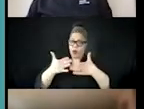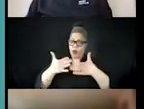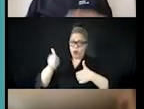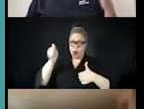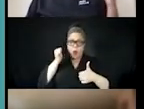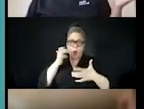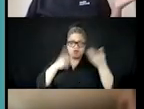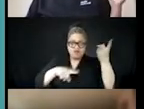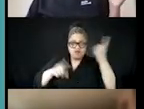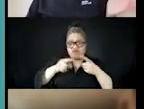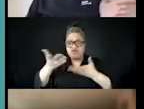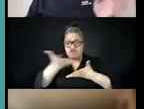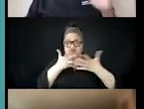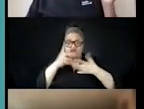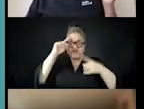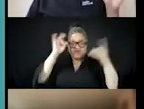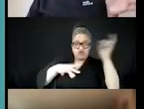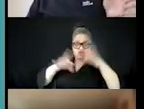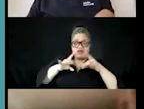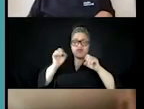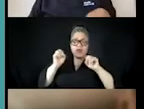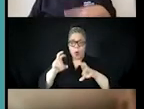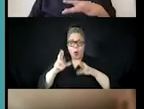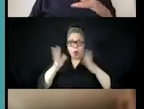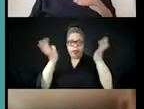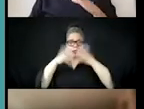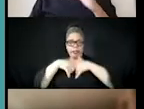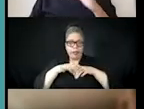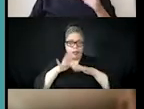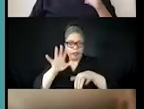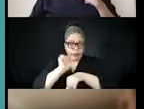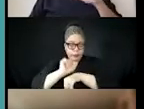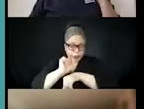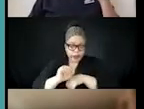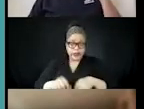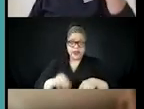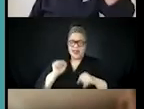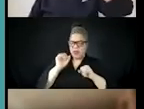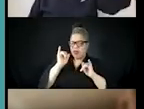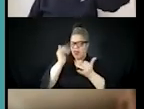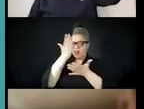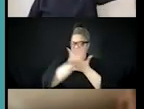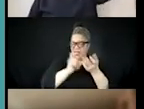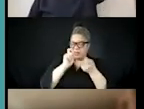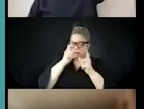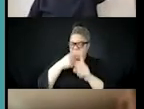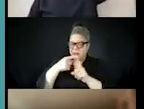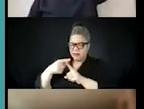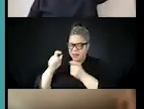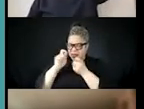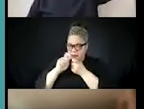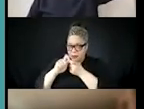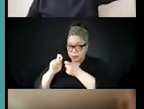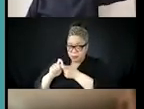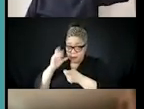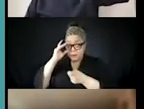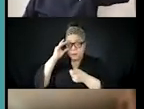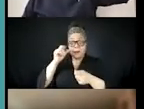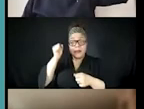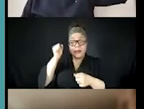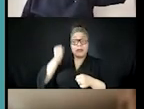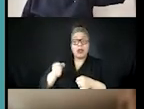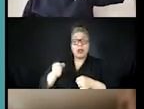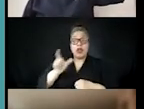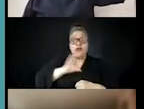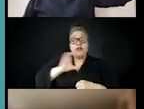entonces algunas cosas específicas si la conferencia del liderazgo de cristiana del